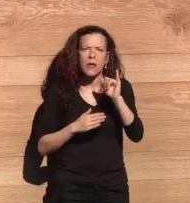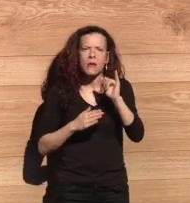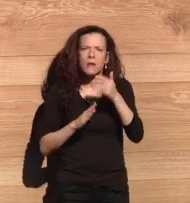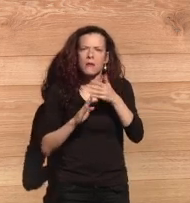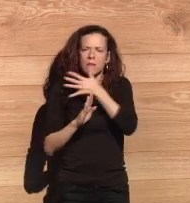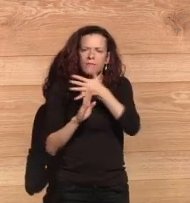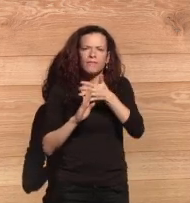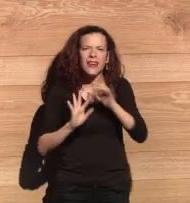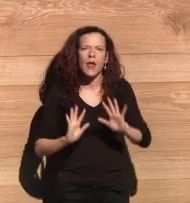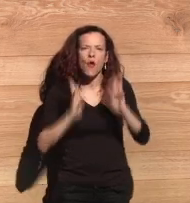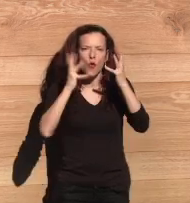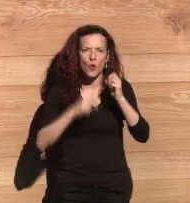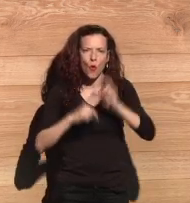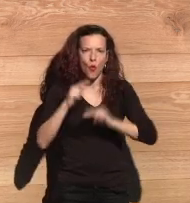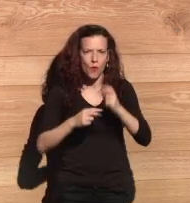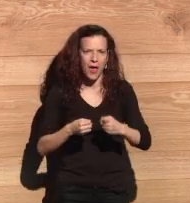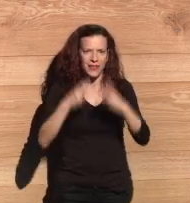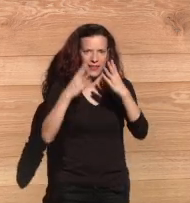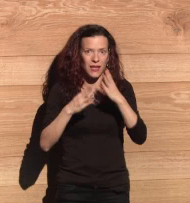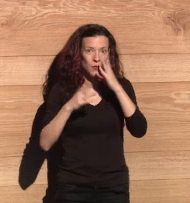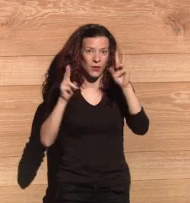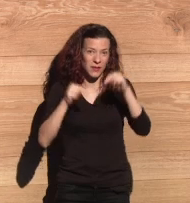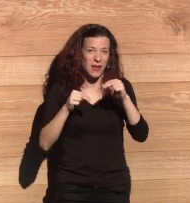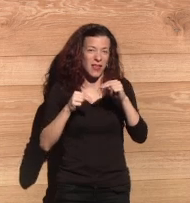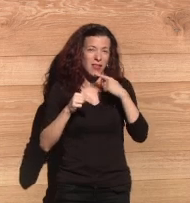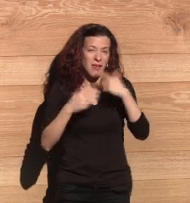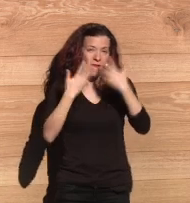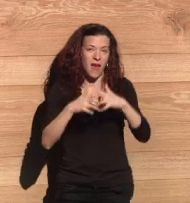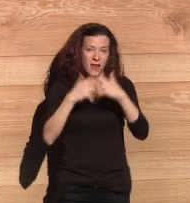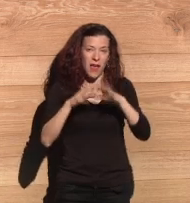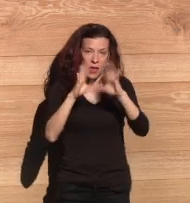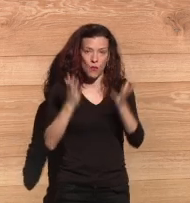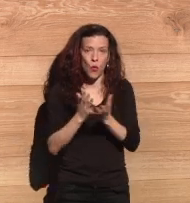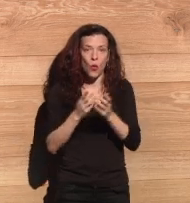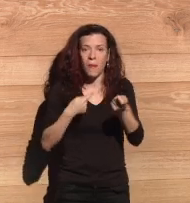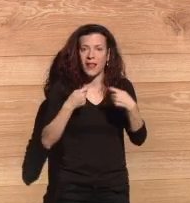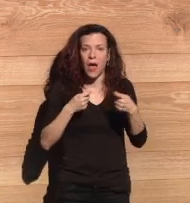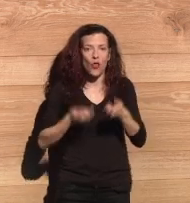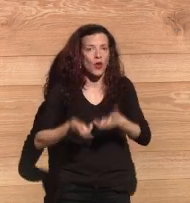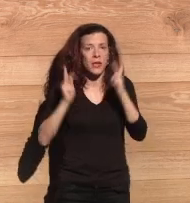consecuencia de todo este asunto de la fábrica del mundo, ¿no? De generar todo, de abrir el mercado libre,